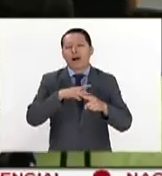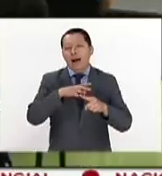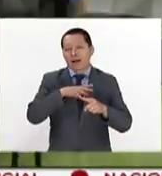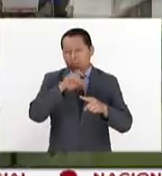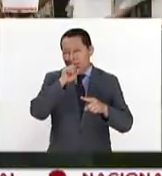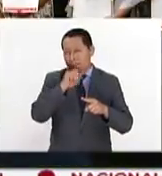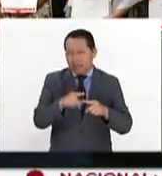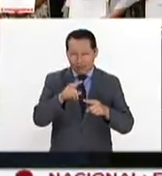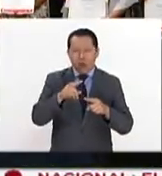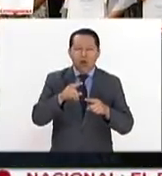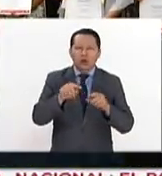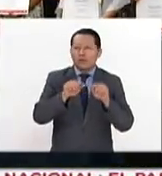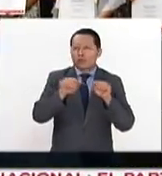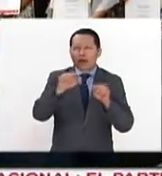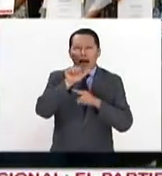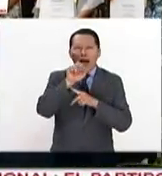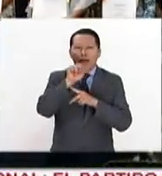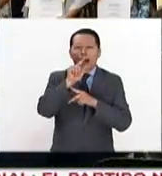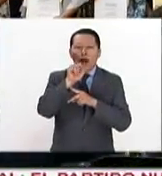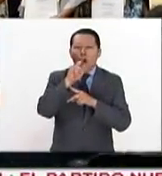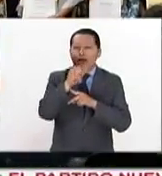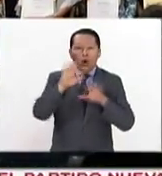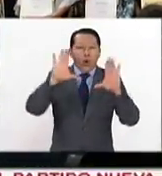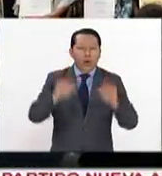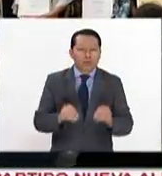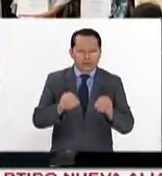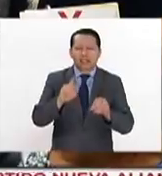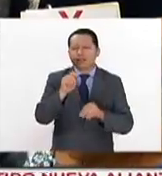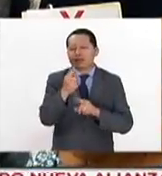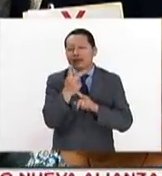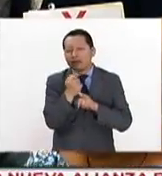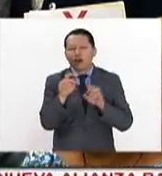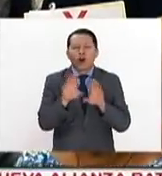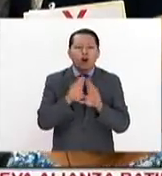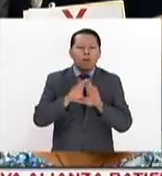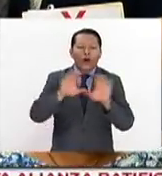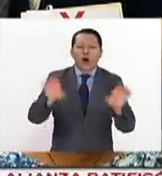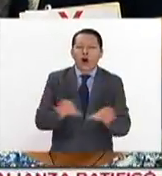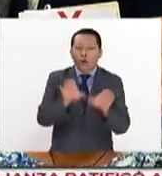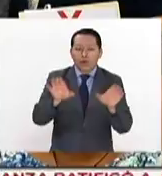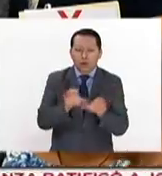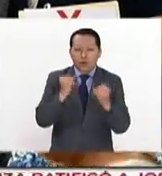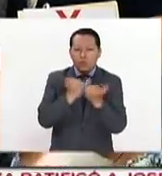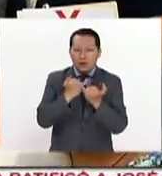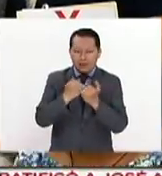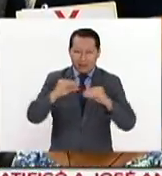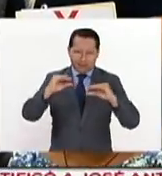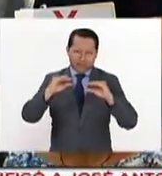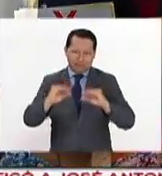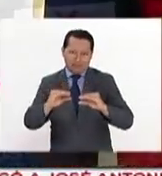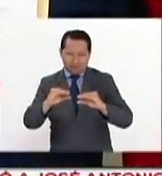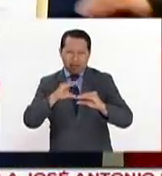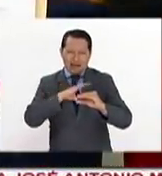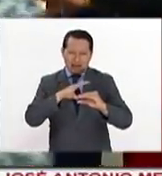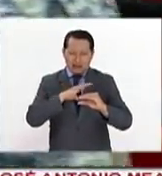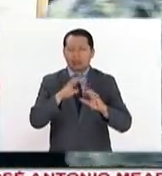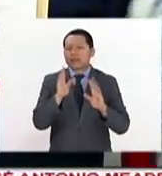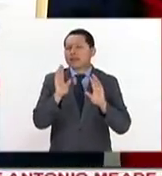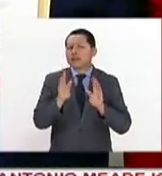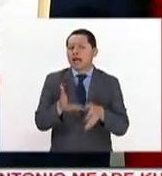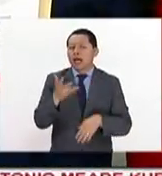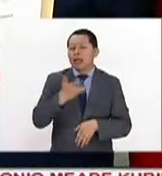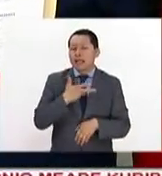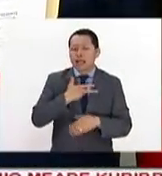analógico. Así podrán usar sus televisores como si fueran computadoras, además de que el decodificador ya cuenta con